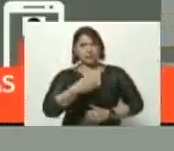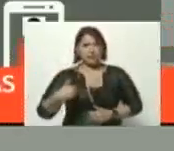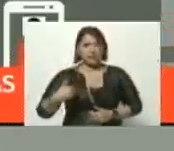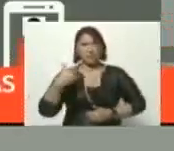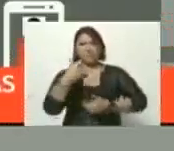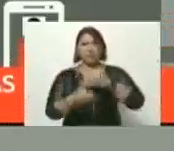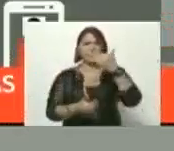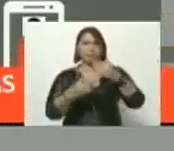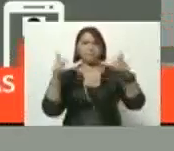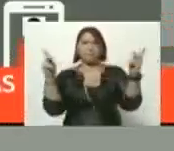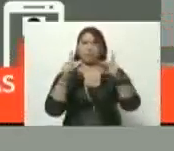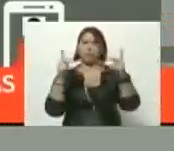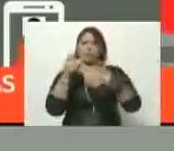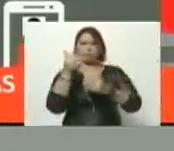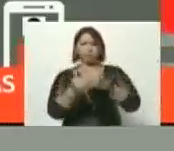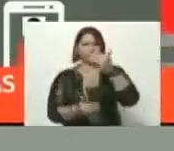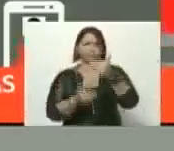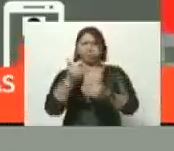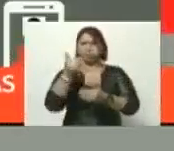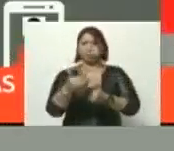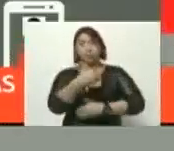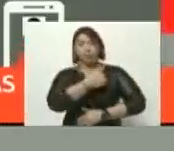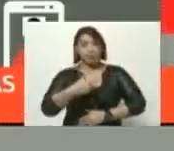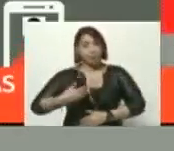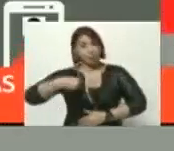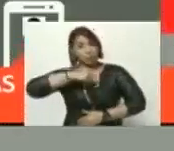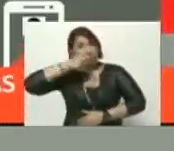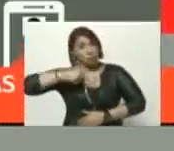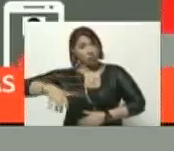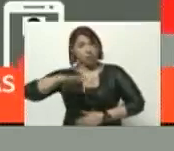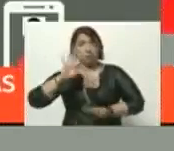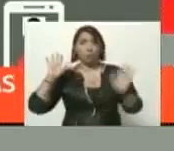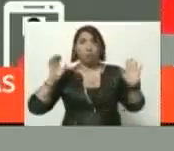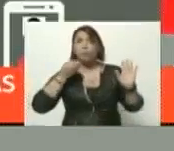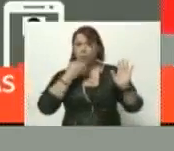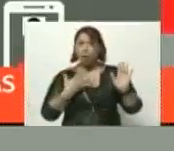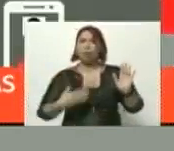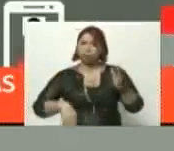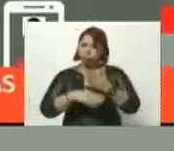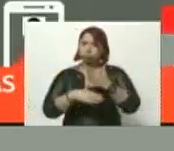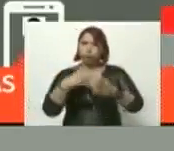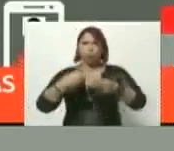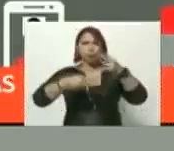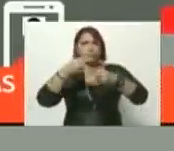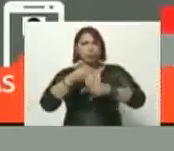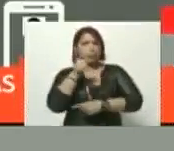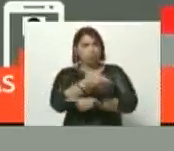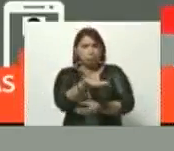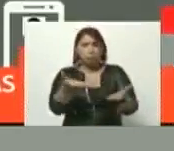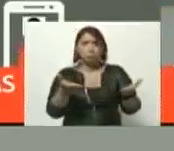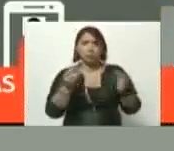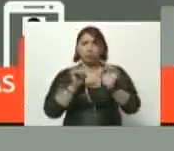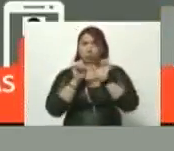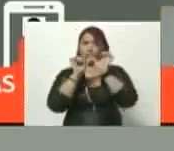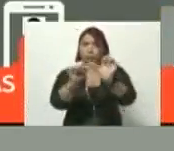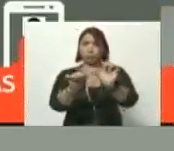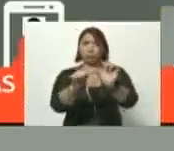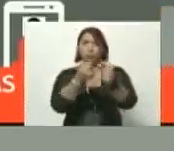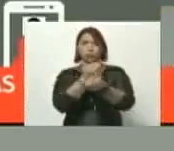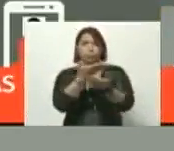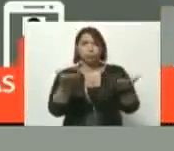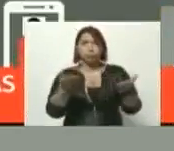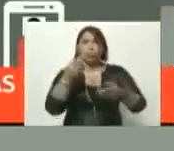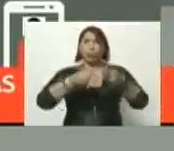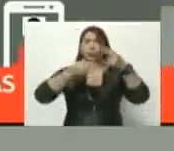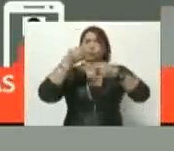progresar, prosperar, avanzar. Eso es lo que quiere nuestro pueblo. Bueno, vamos a construir eso, vamos a continuar la construcción.